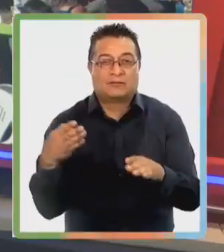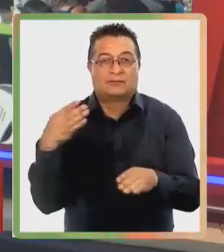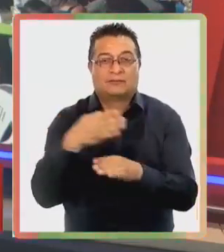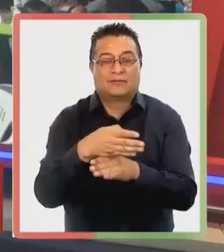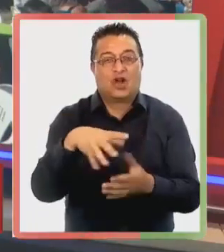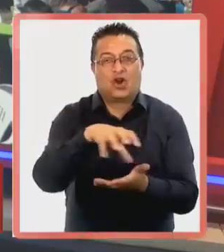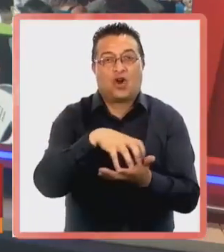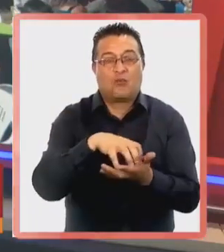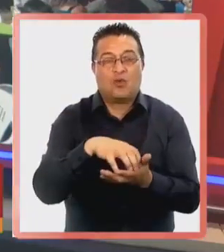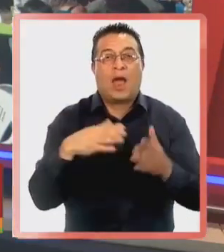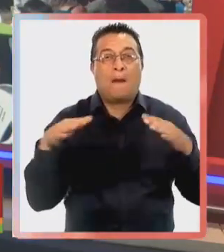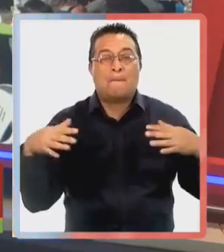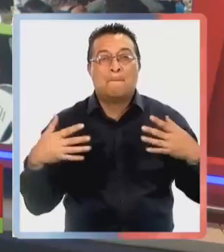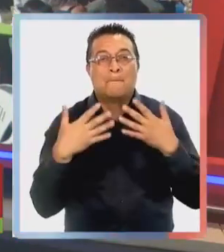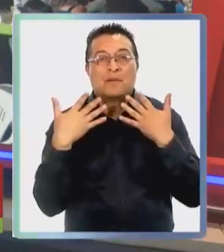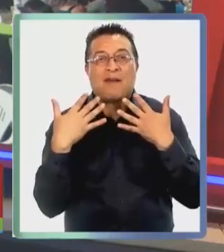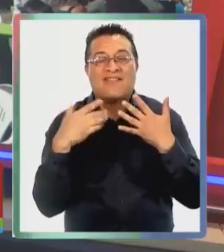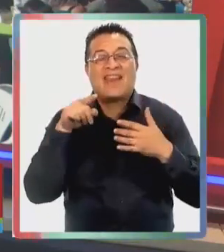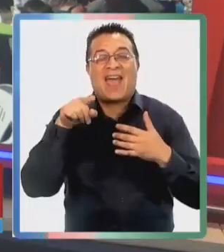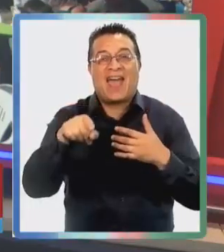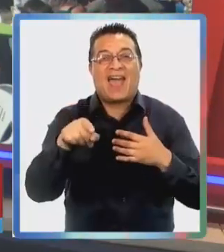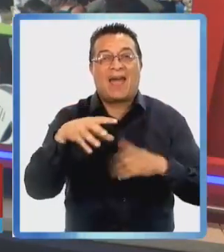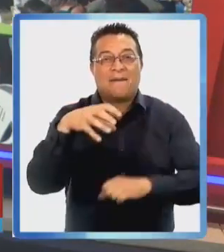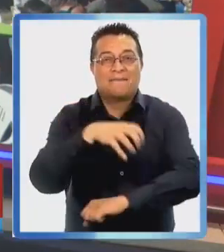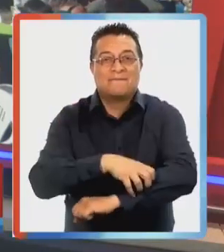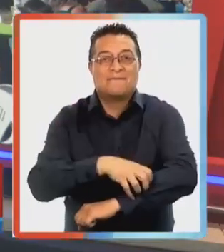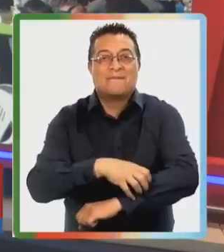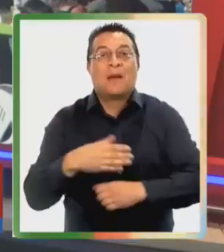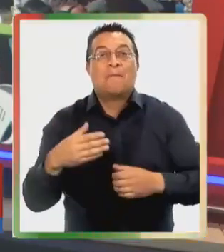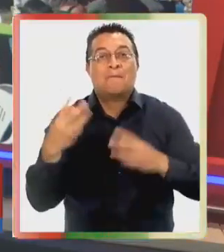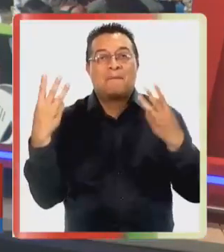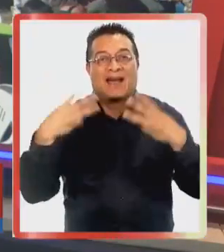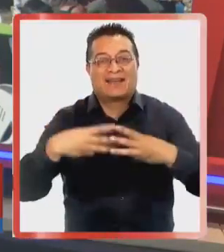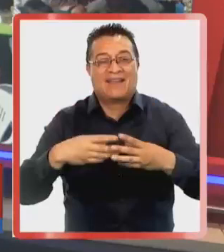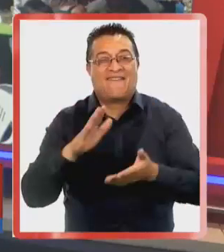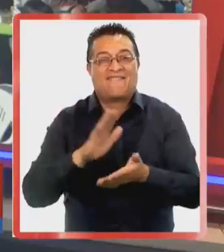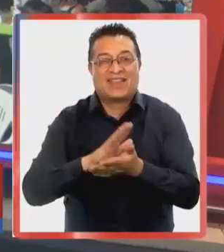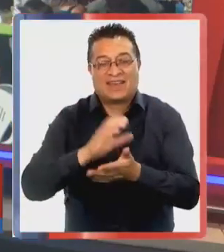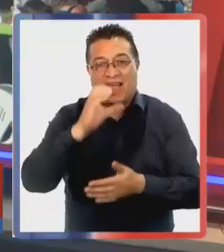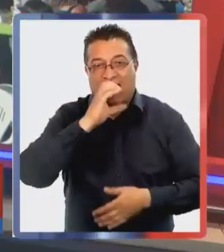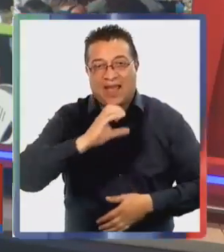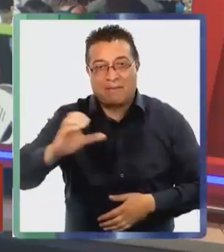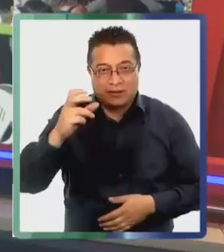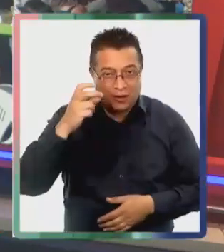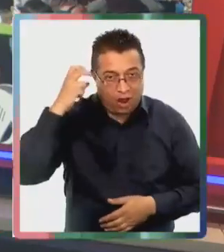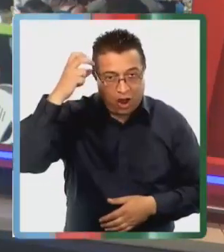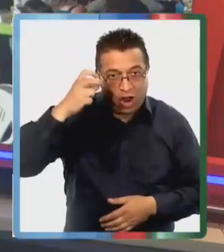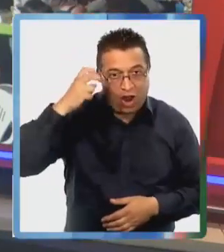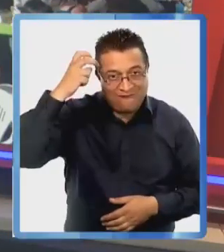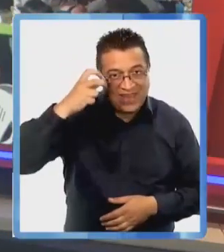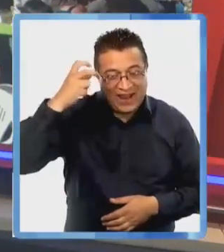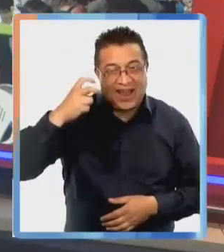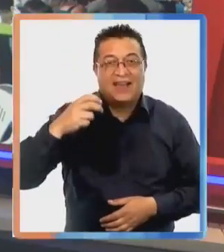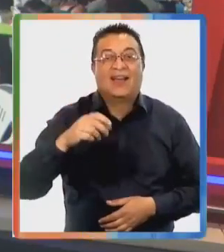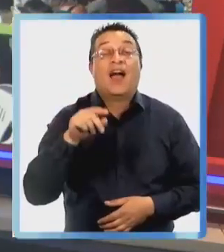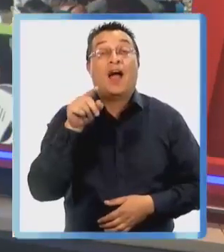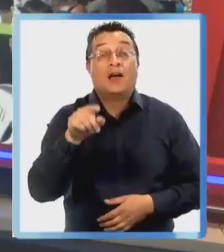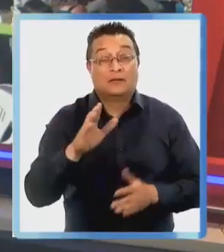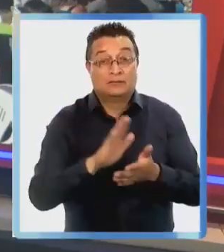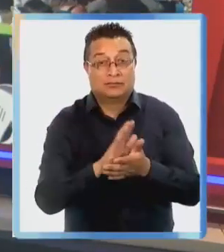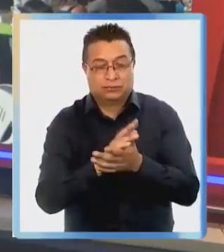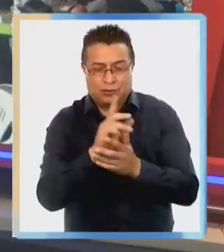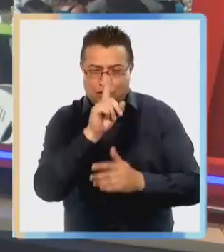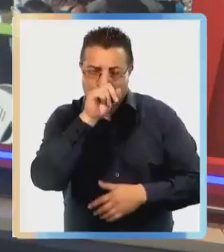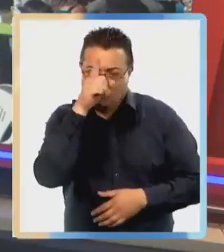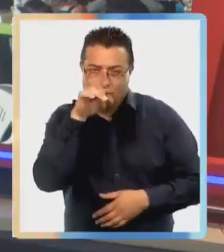para participar de la Fiesta Campesina del Ovejero, una interesante celebración folclórica que tuvo artesanía, comida típica,